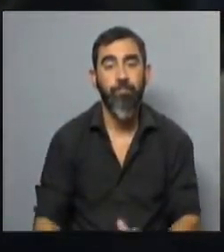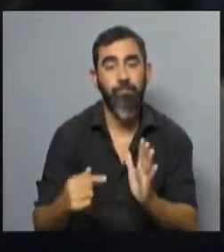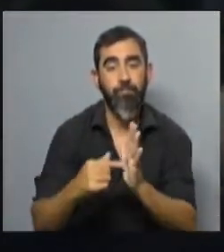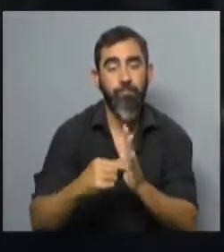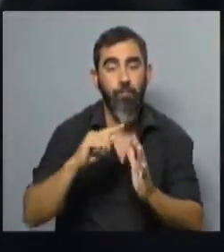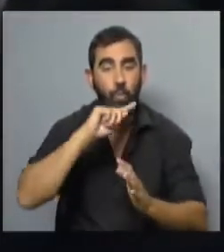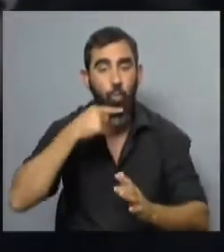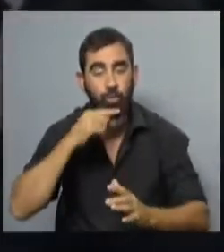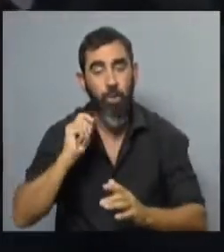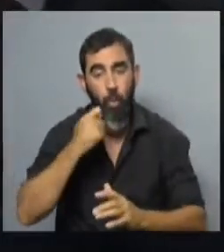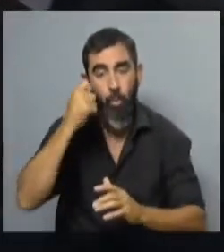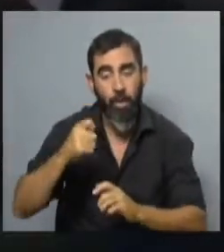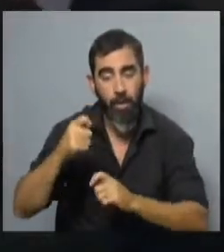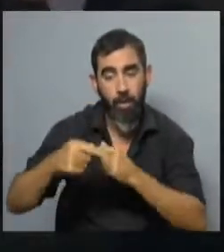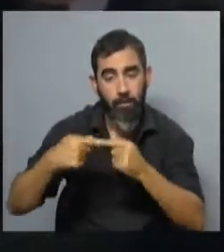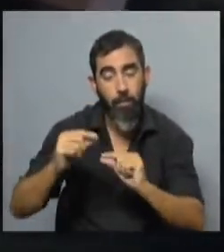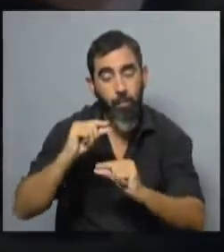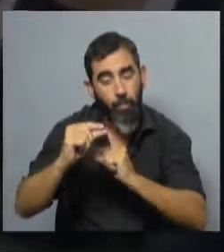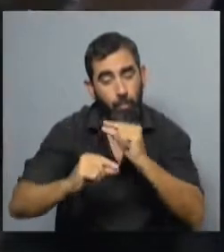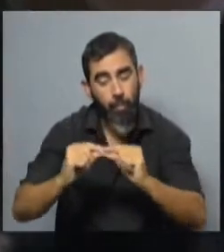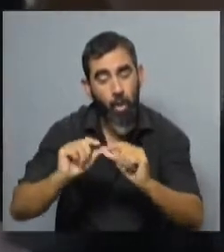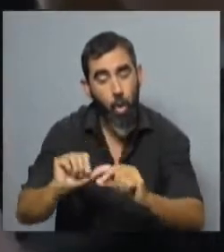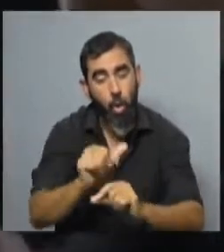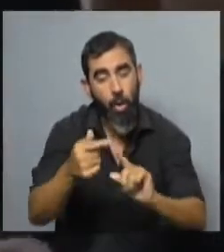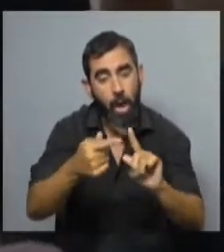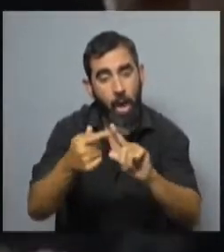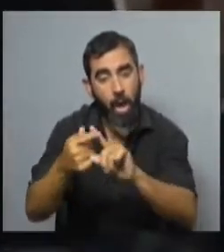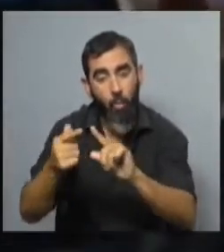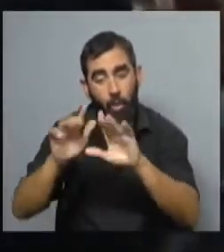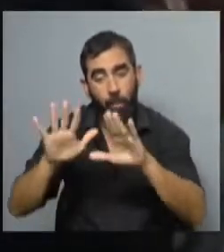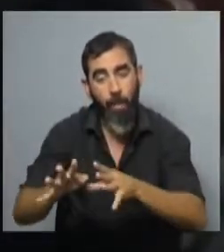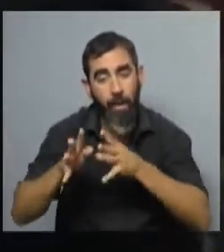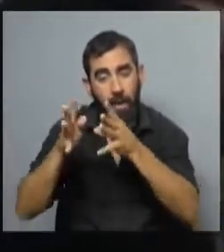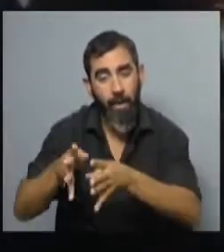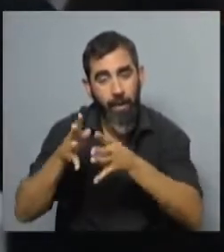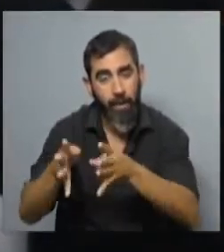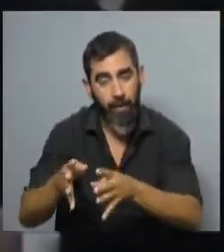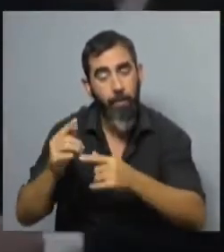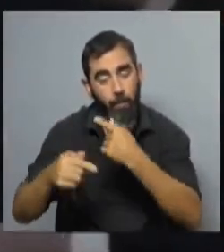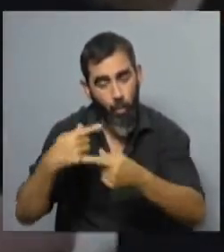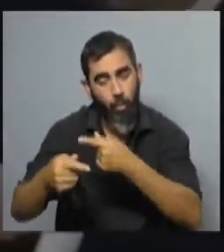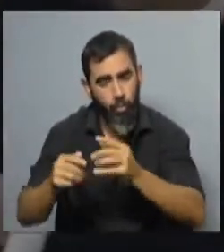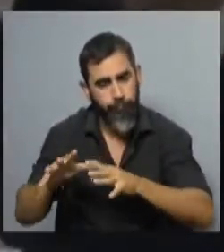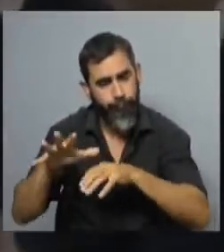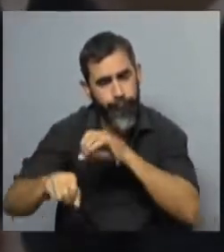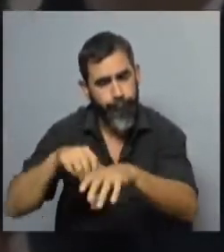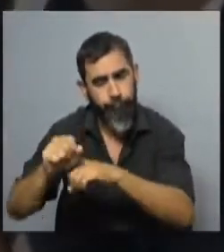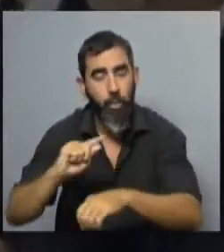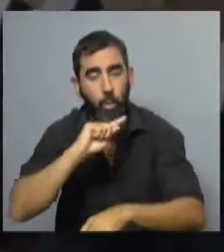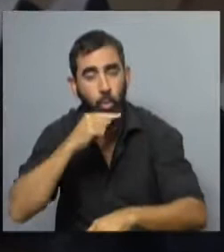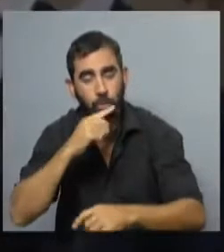Delegaciones de Rusia y Ucrania avanzaron tímidamente para lograr un acuerdo de alto el fuego mientras continúa el asedio ruso